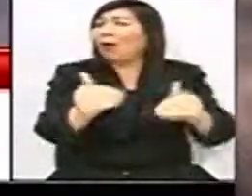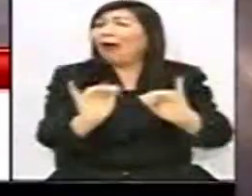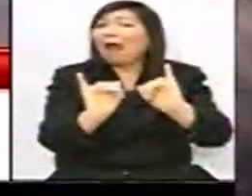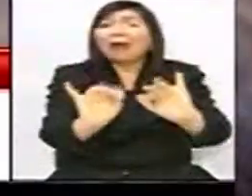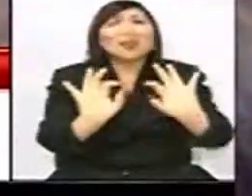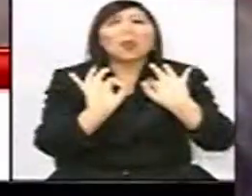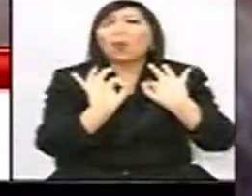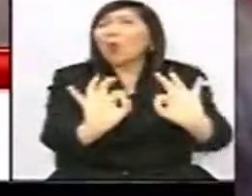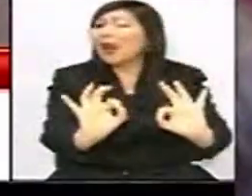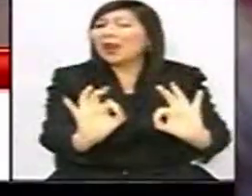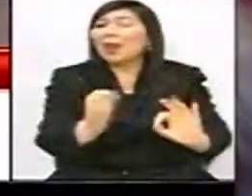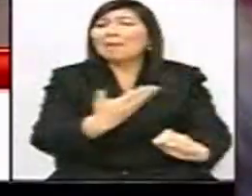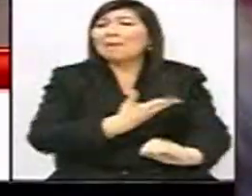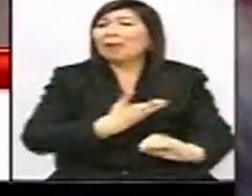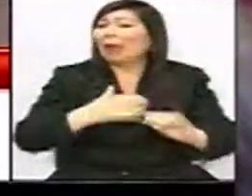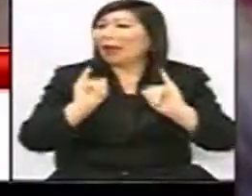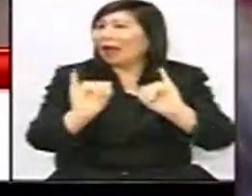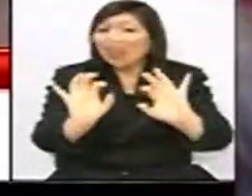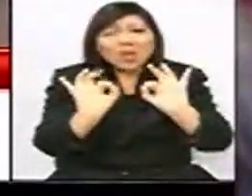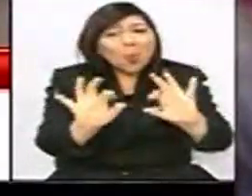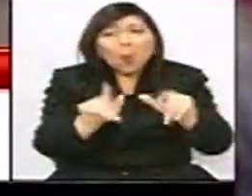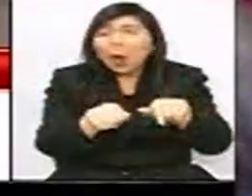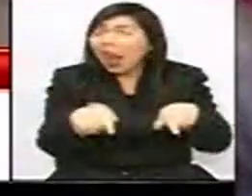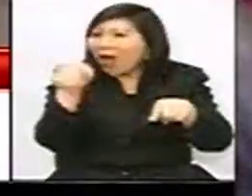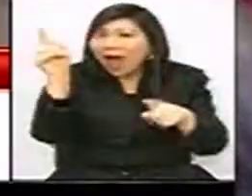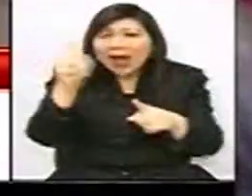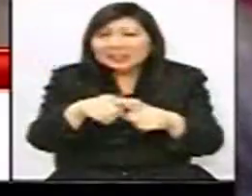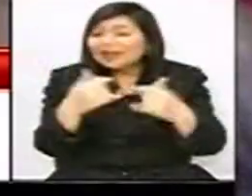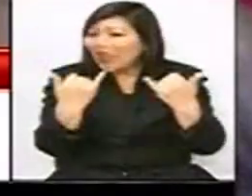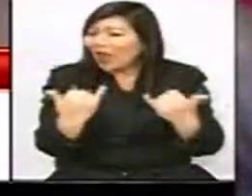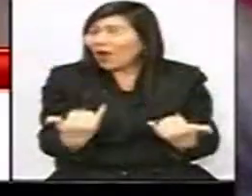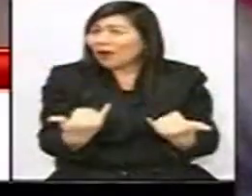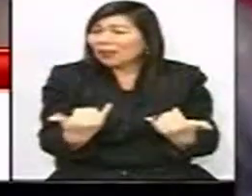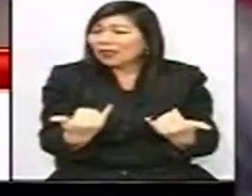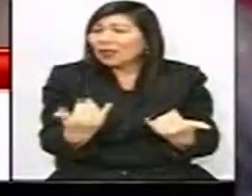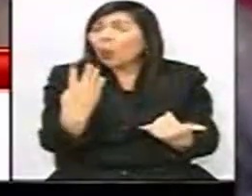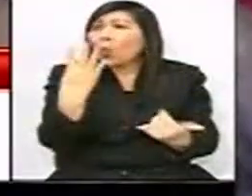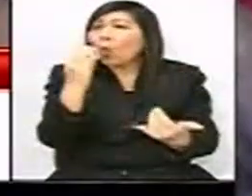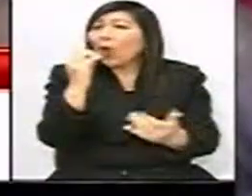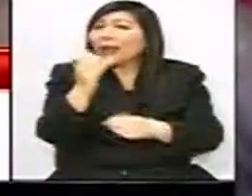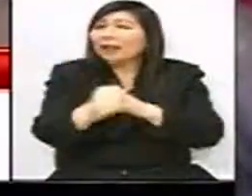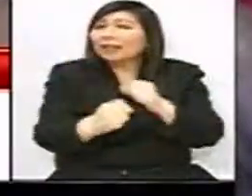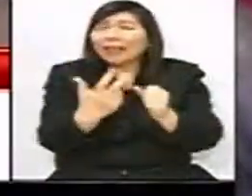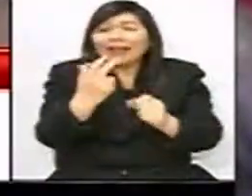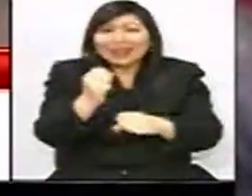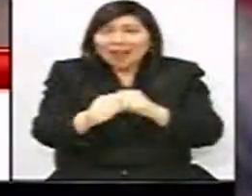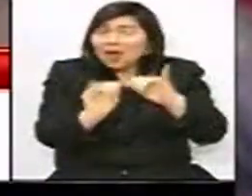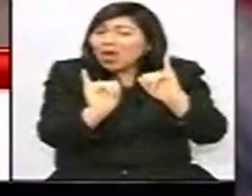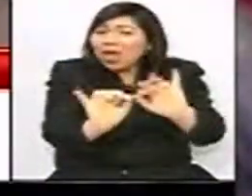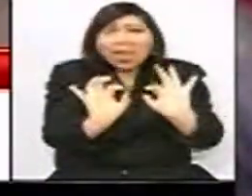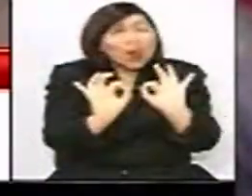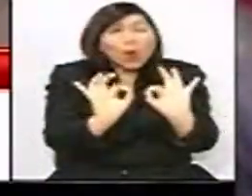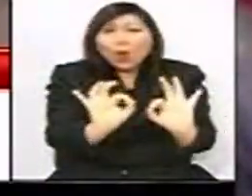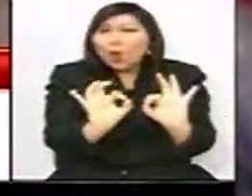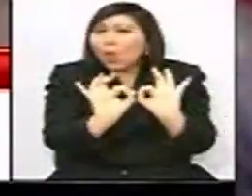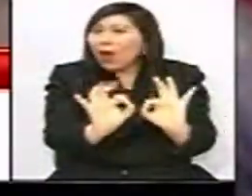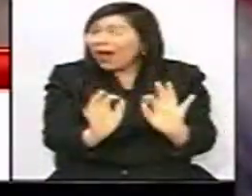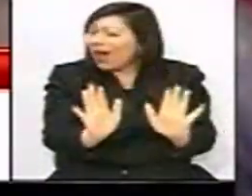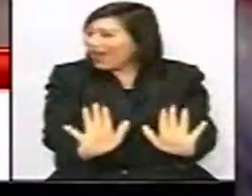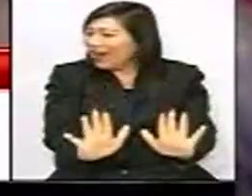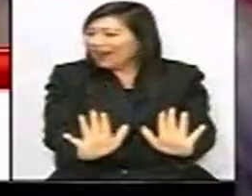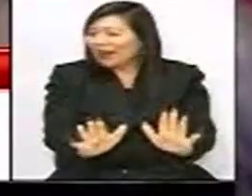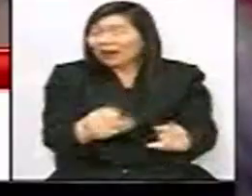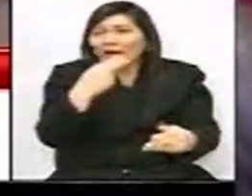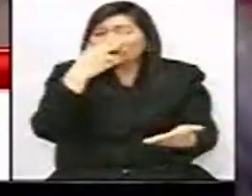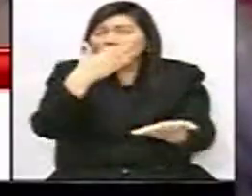Ahí la dejaron donde el presidente Belaúnde la dejó y ahí está hasta el día de hoy. Han pasado 40 años o 30 años, ahí está. Acaba en